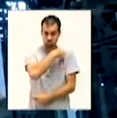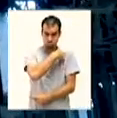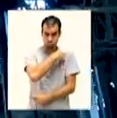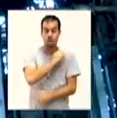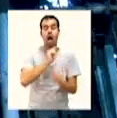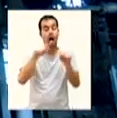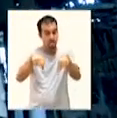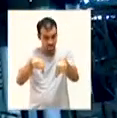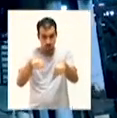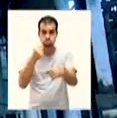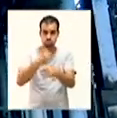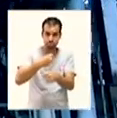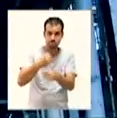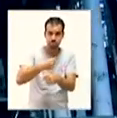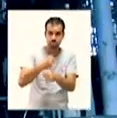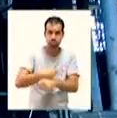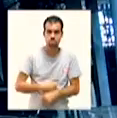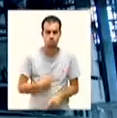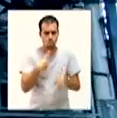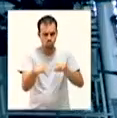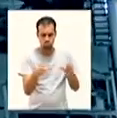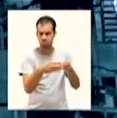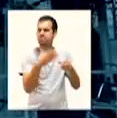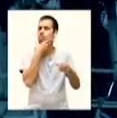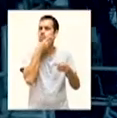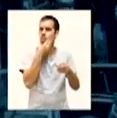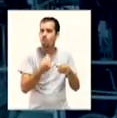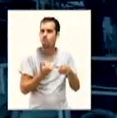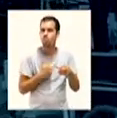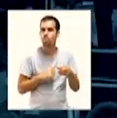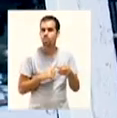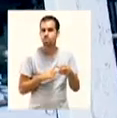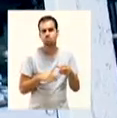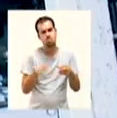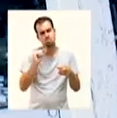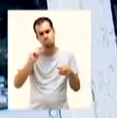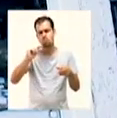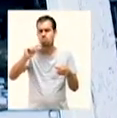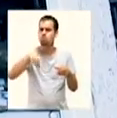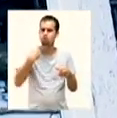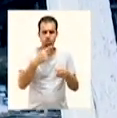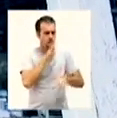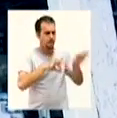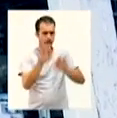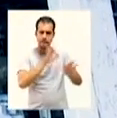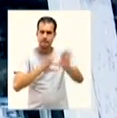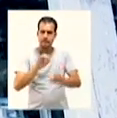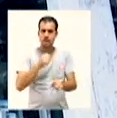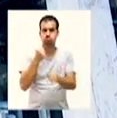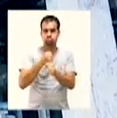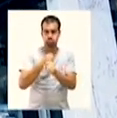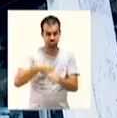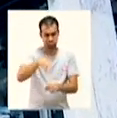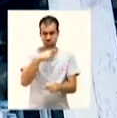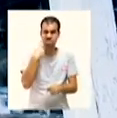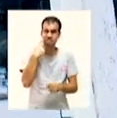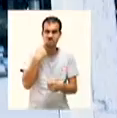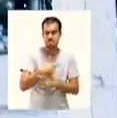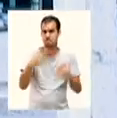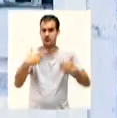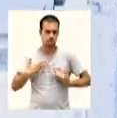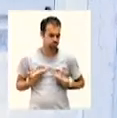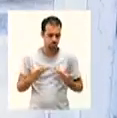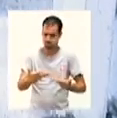el central. Grupo de compañeros nuevos, jóvenes que hemos ido rescatando y que hoy la actitud es